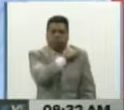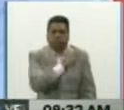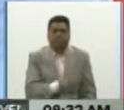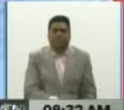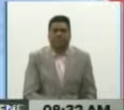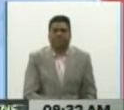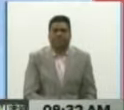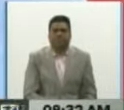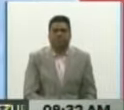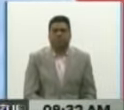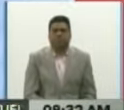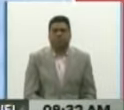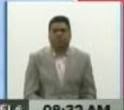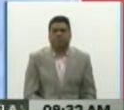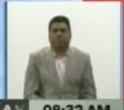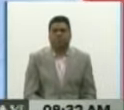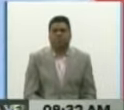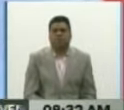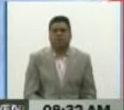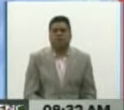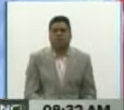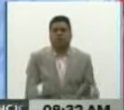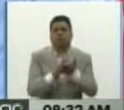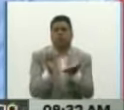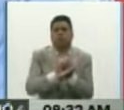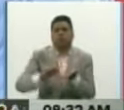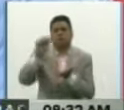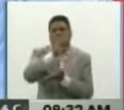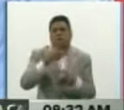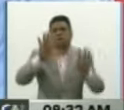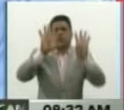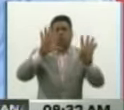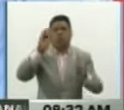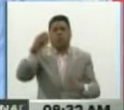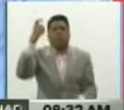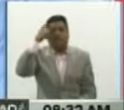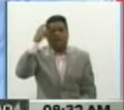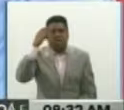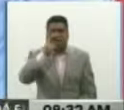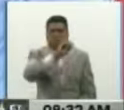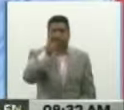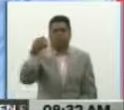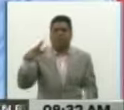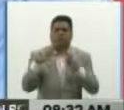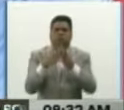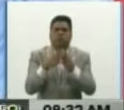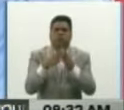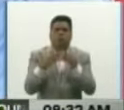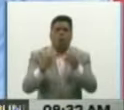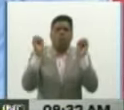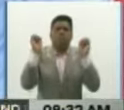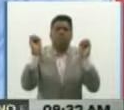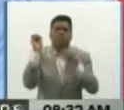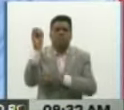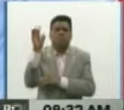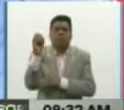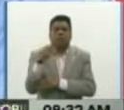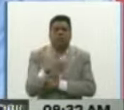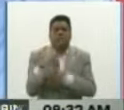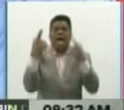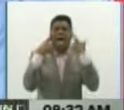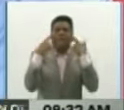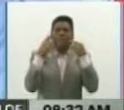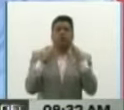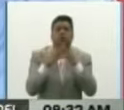nuestro sindicato que, por favor, en estos 90 días que cumplimos hoy, llame a una asamblea general para que el trabajador esté atento y el trabajador sepa